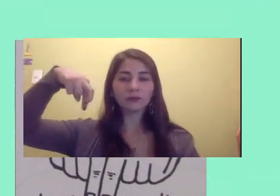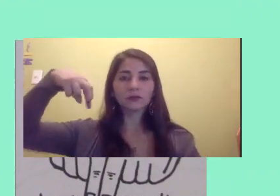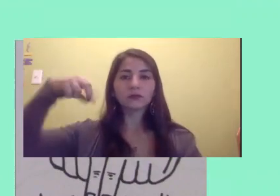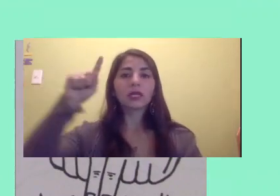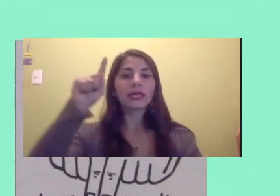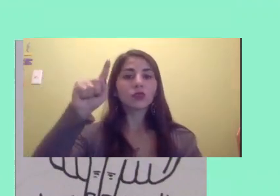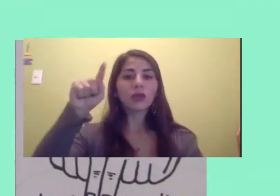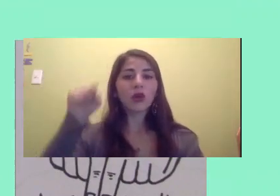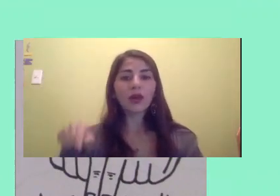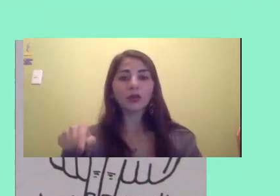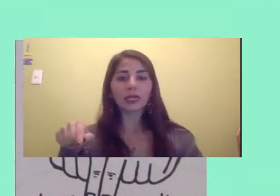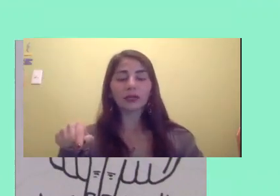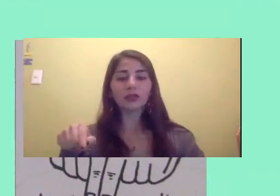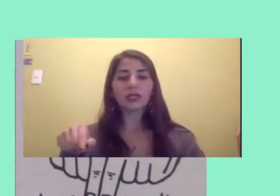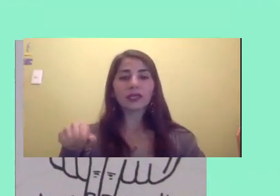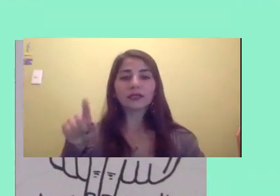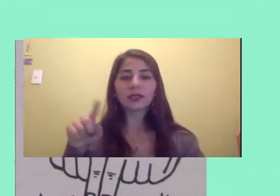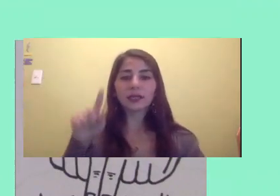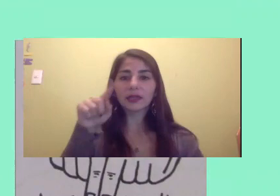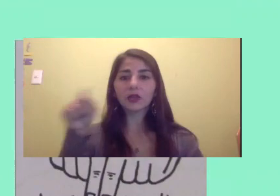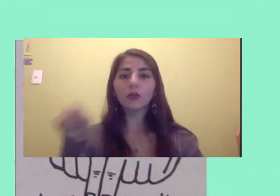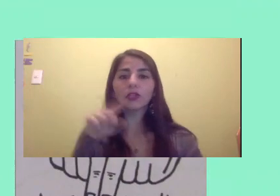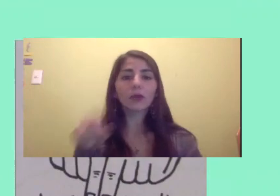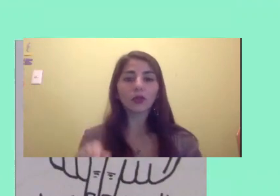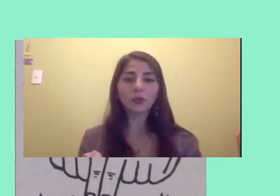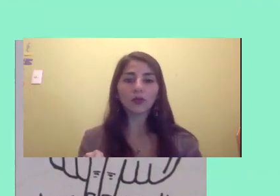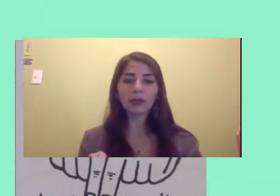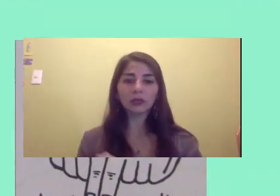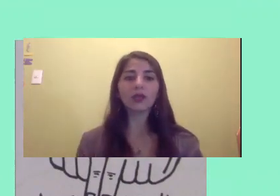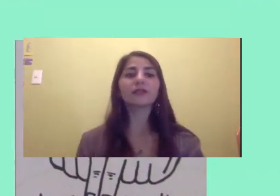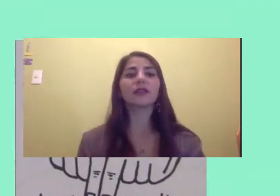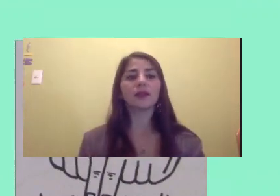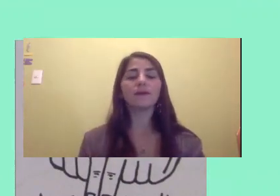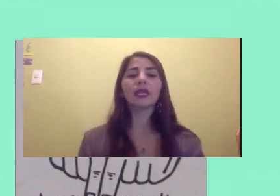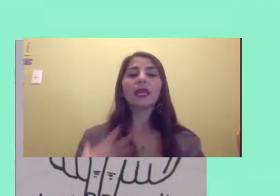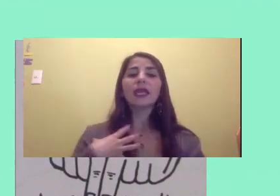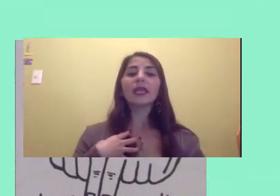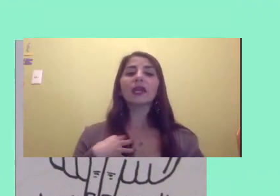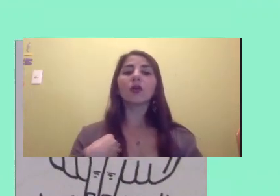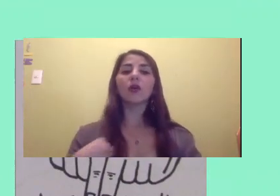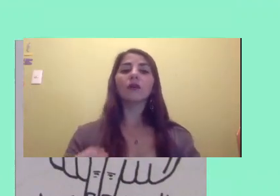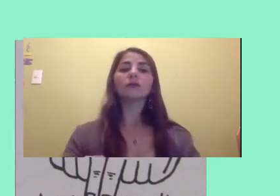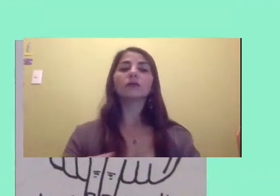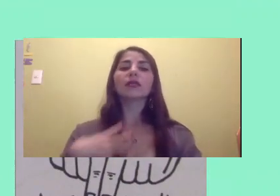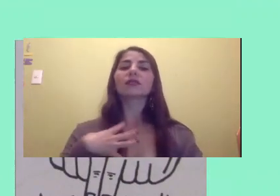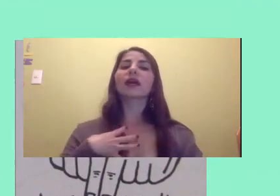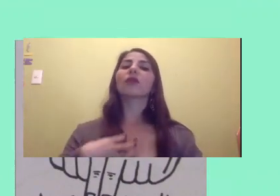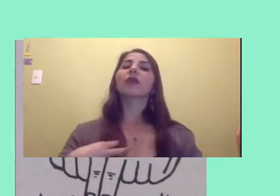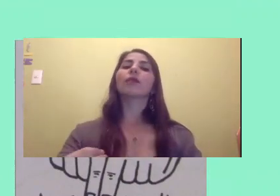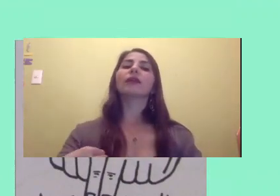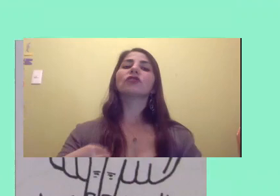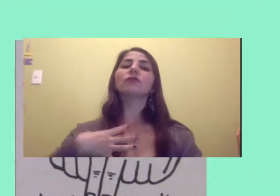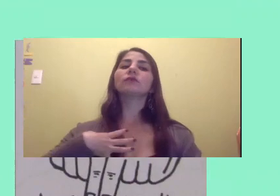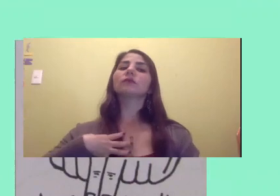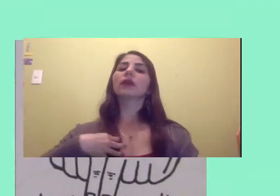moviendo. Es una o la otra, no quiere decir que esté compuesta por 2 movimientos la seña. Hijo,